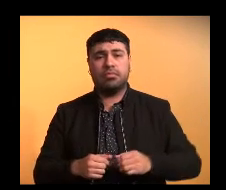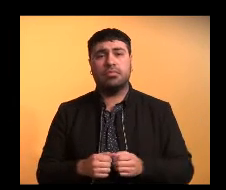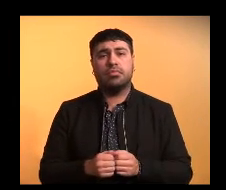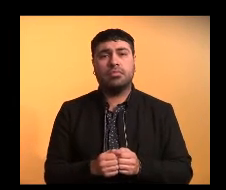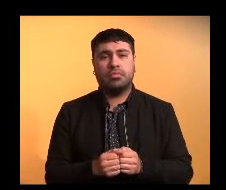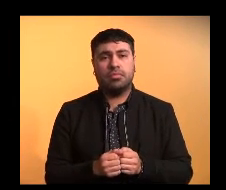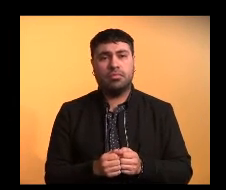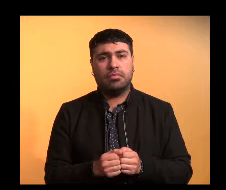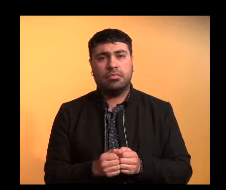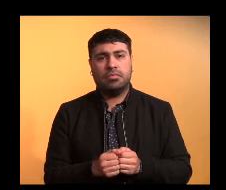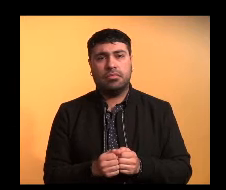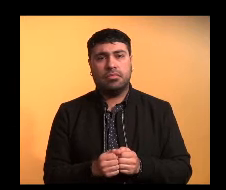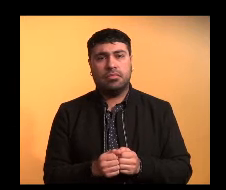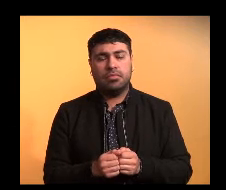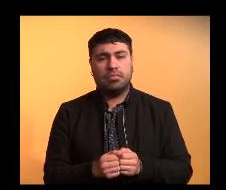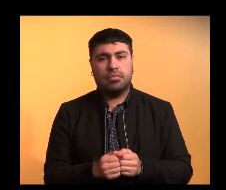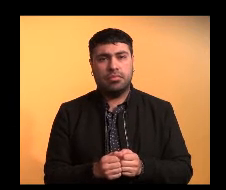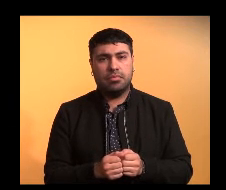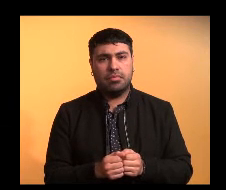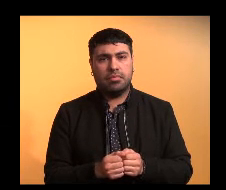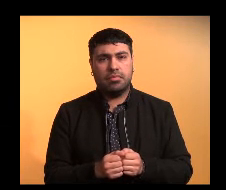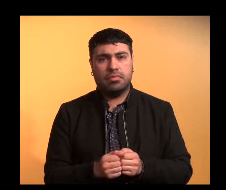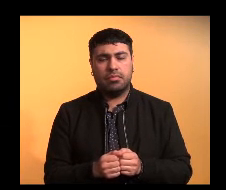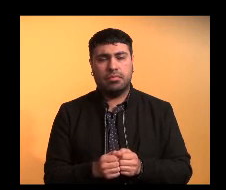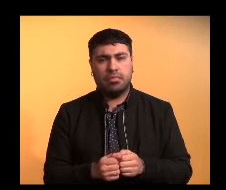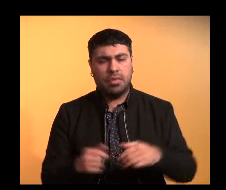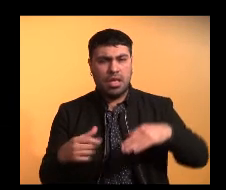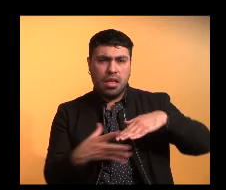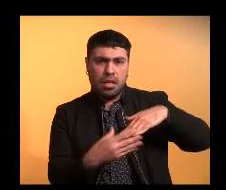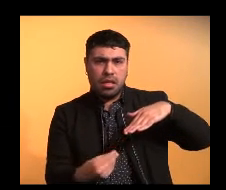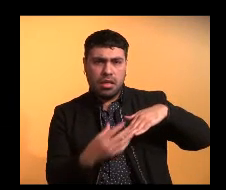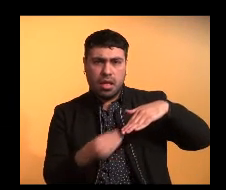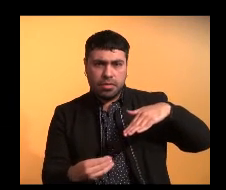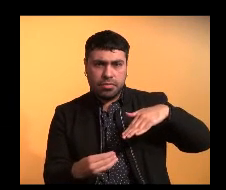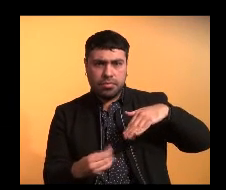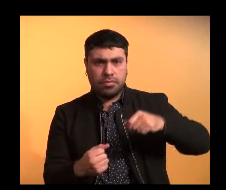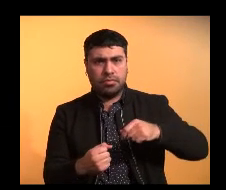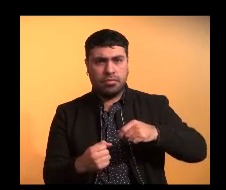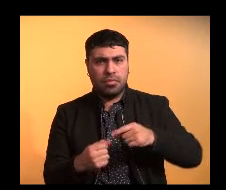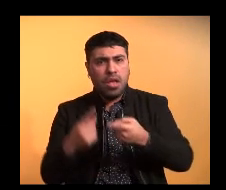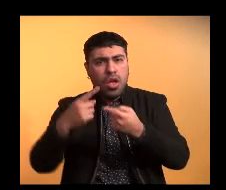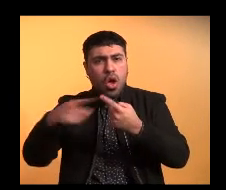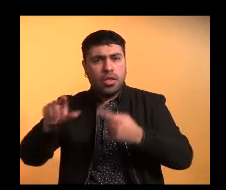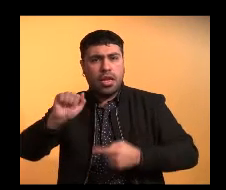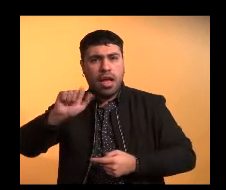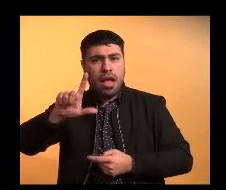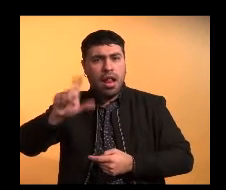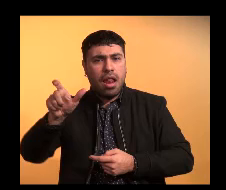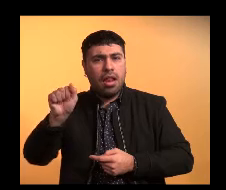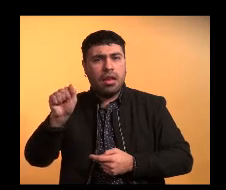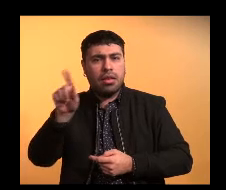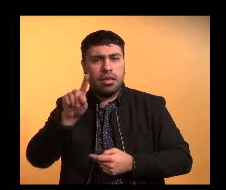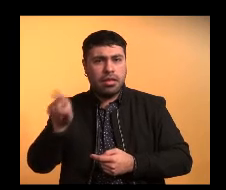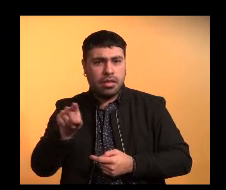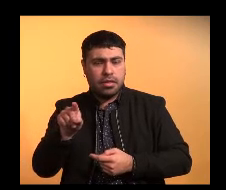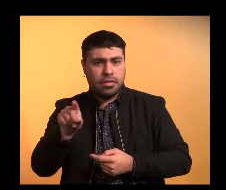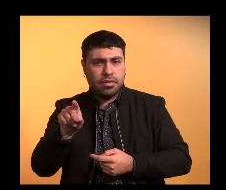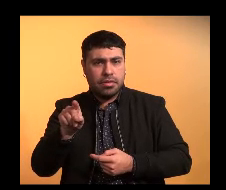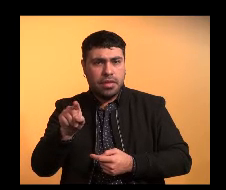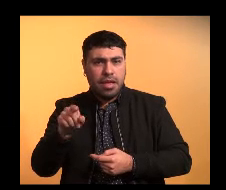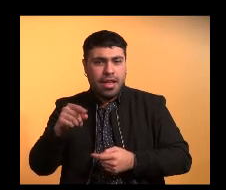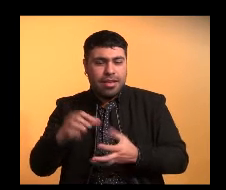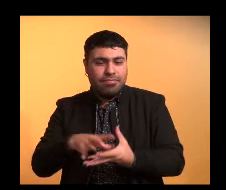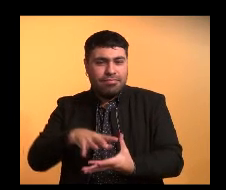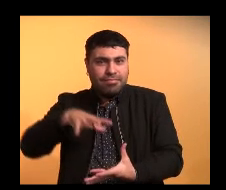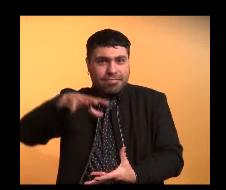del grupo de las laminariales. Y ustedes se preguntarán, bueno, ¿cuáles son las algas laminariales? Las algas laminariales son las algas que forman bosques